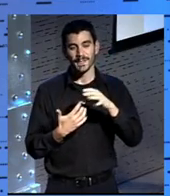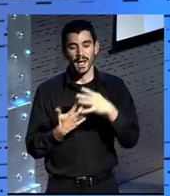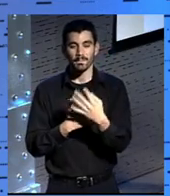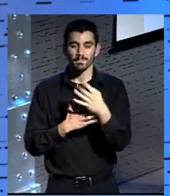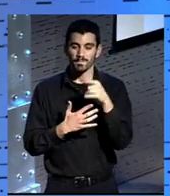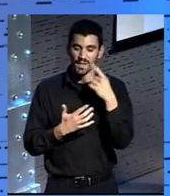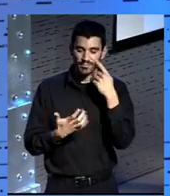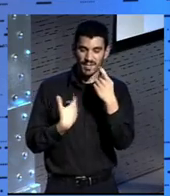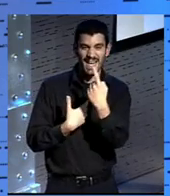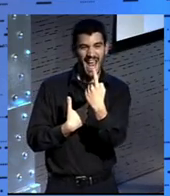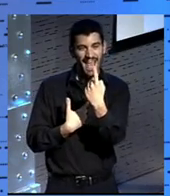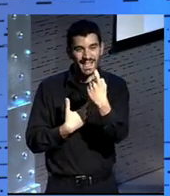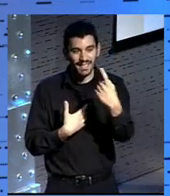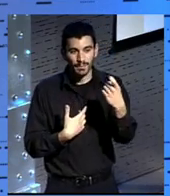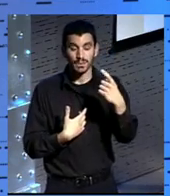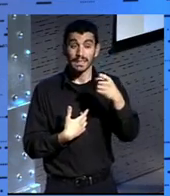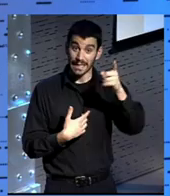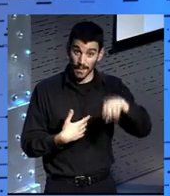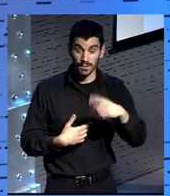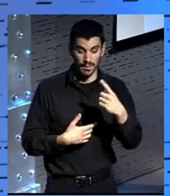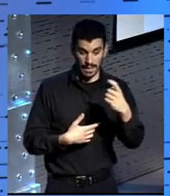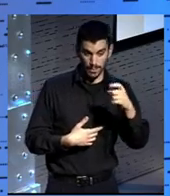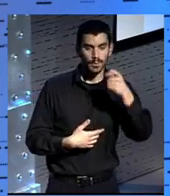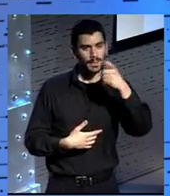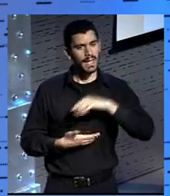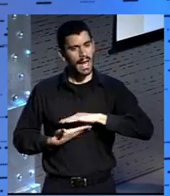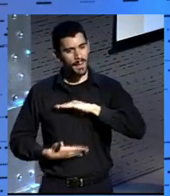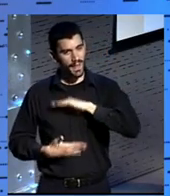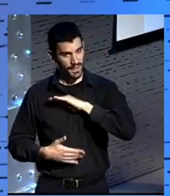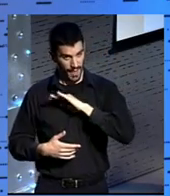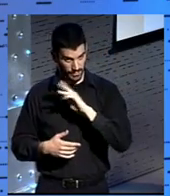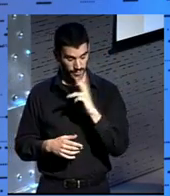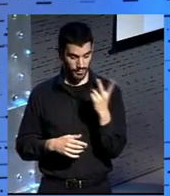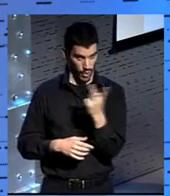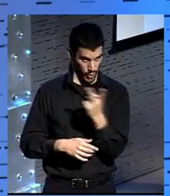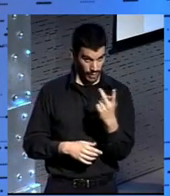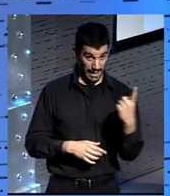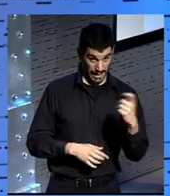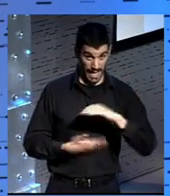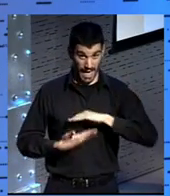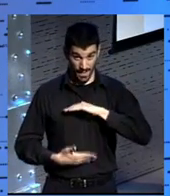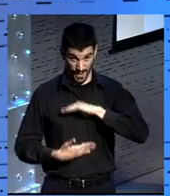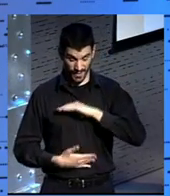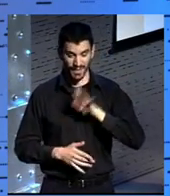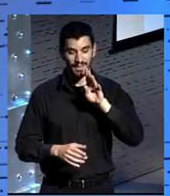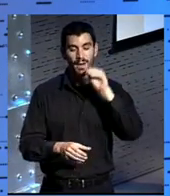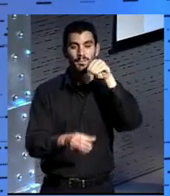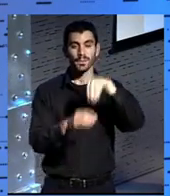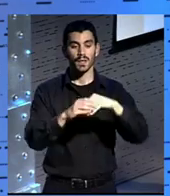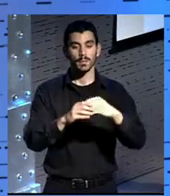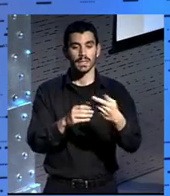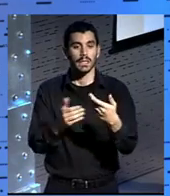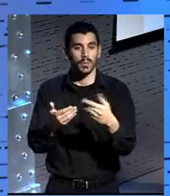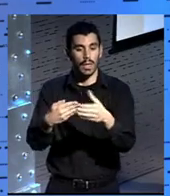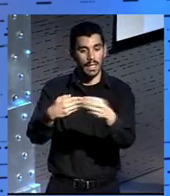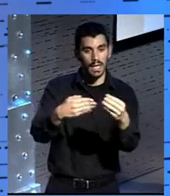necesidad y la capacidad que nos da ahora mismo el presente de hacernos presente en las conversaciones que tienen nuestros clientes, no